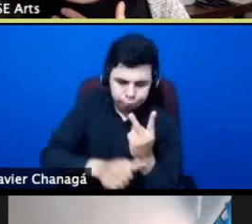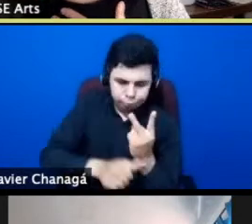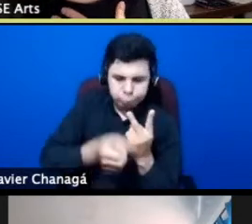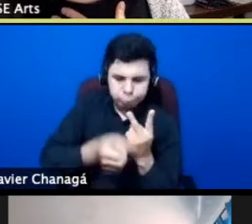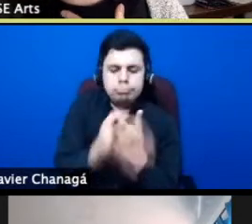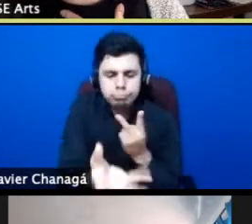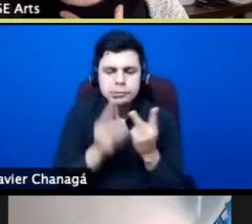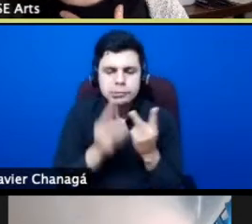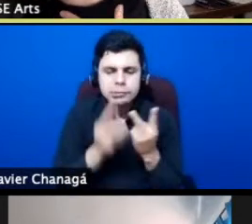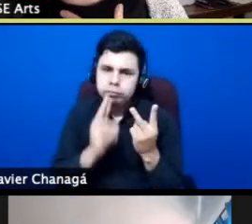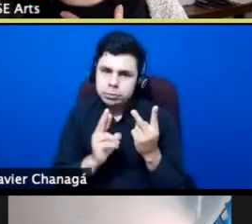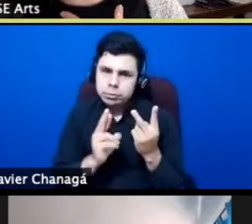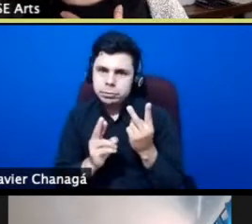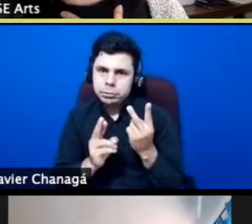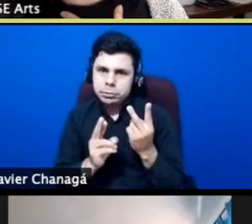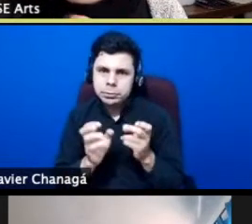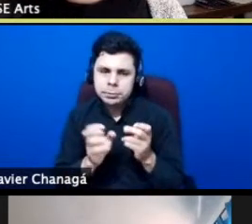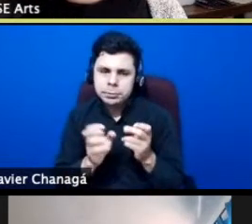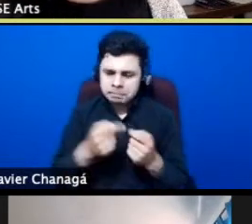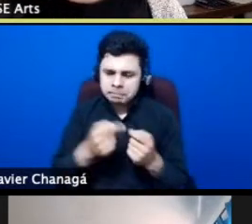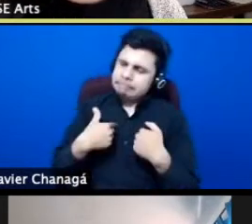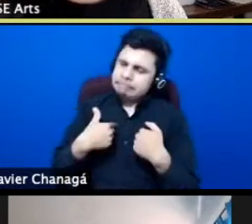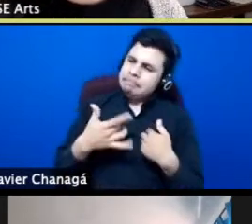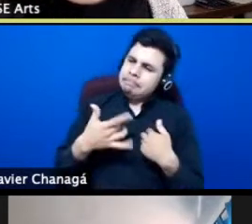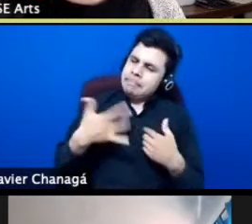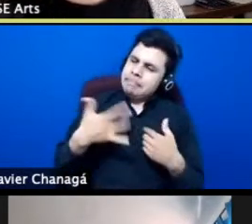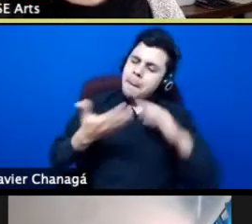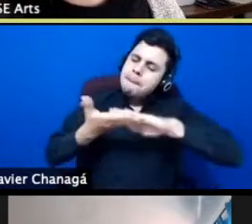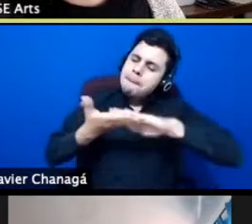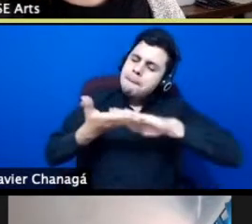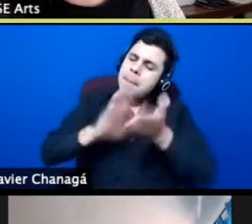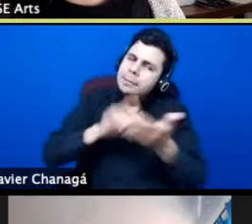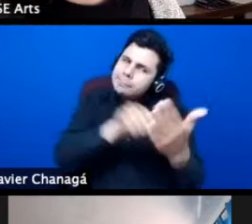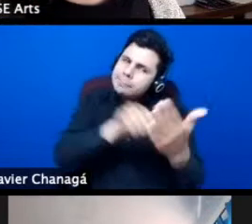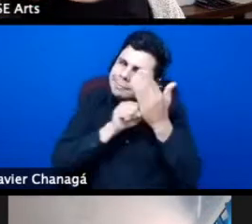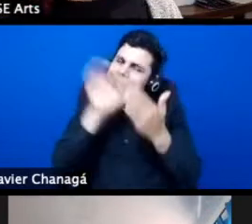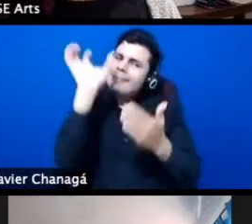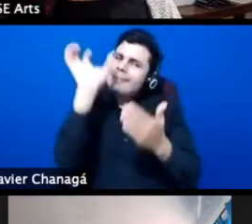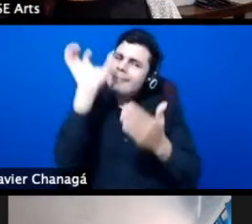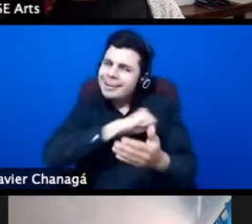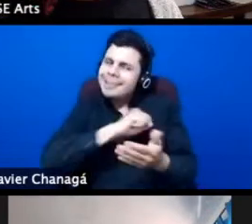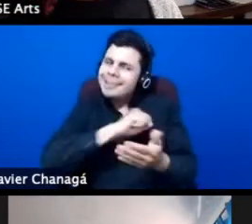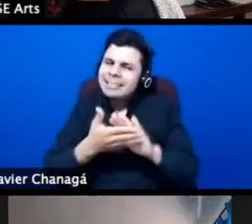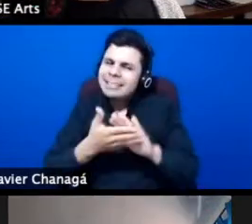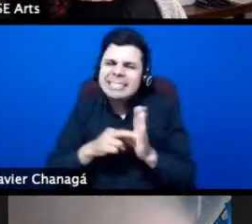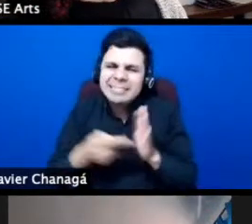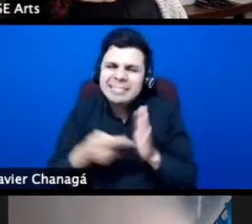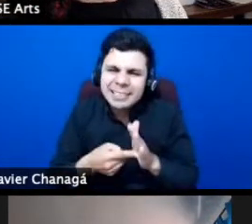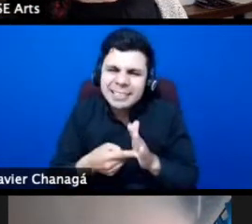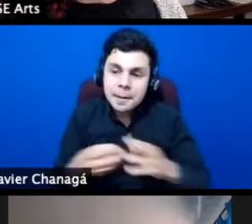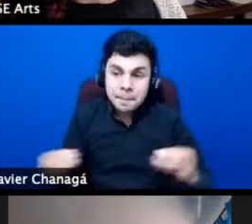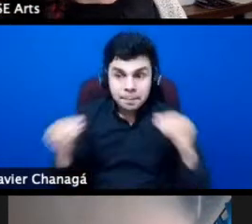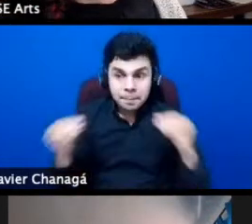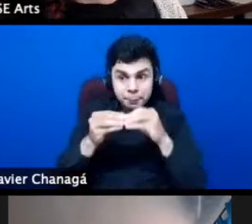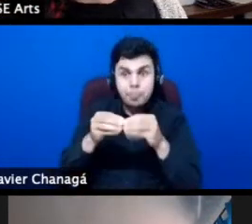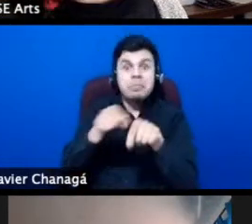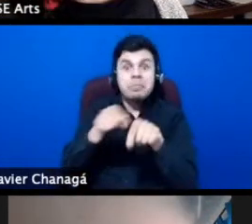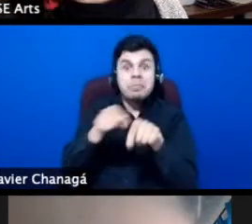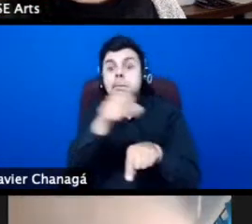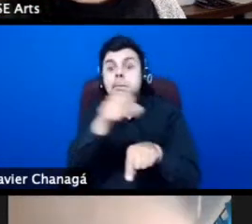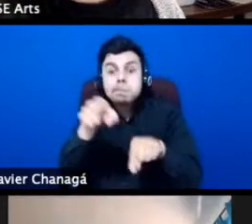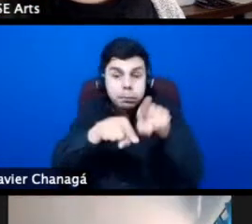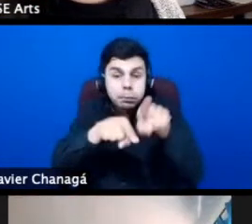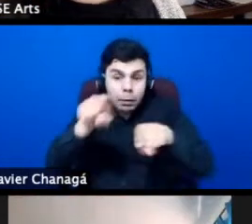para ti desde el trabajo que tú haces? La pregunta también va para nuestros amigos que están ahí conectados, que son